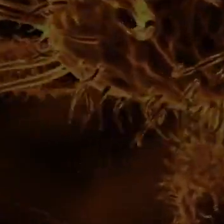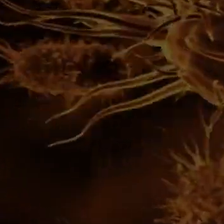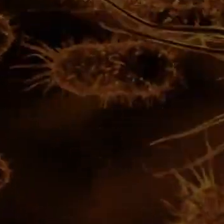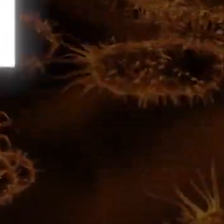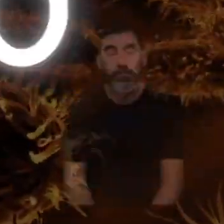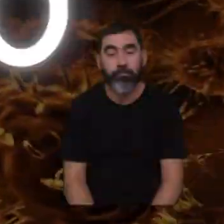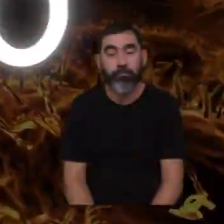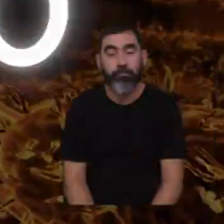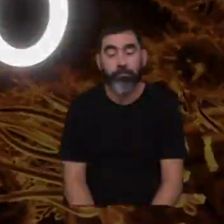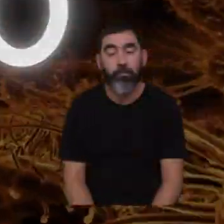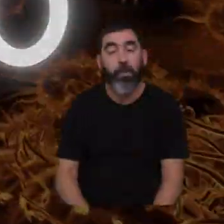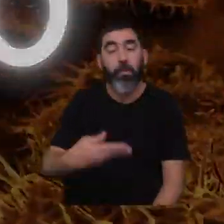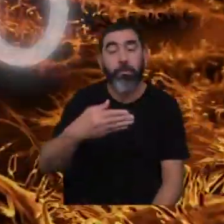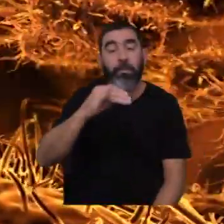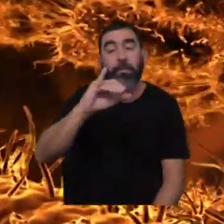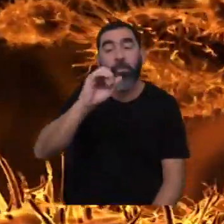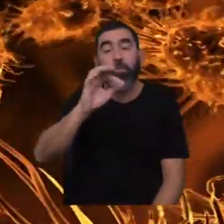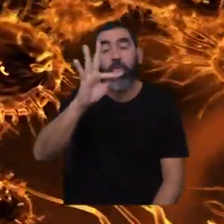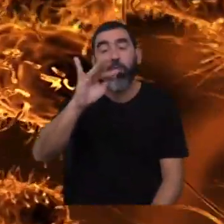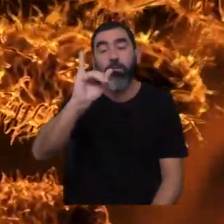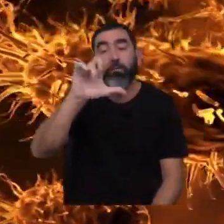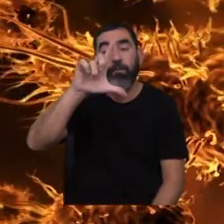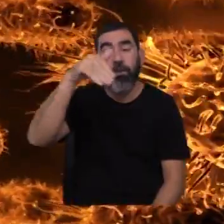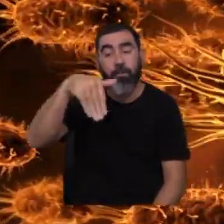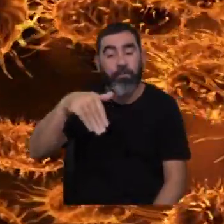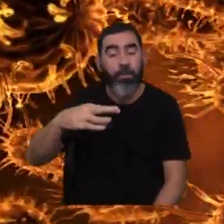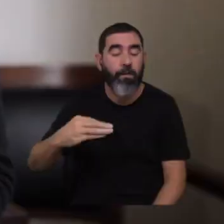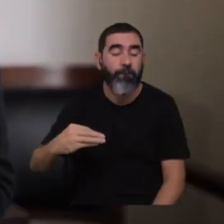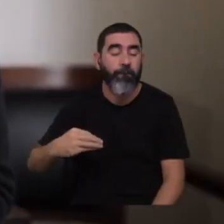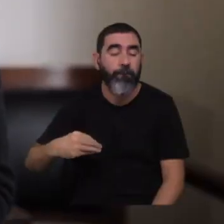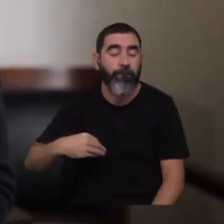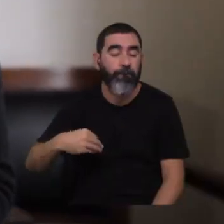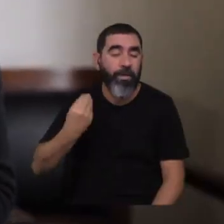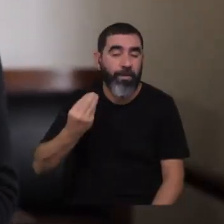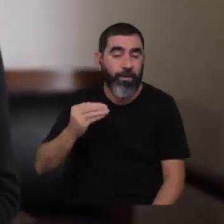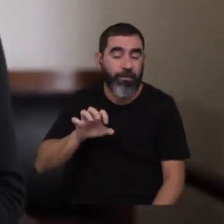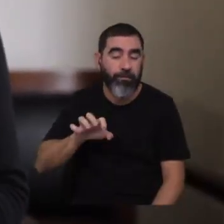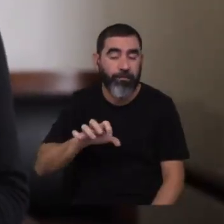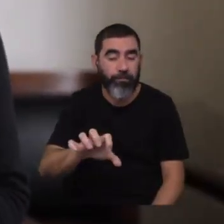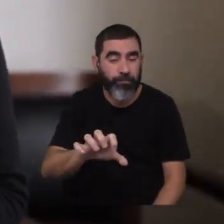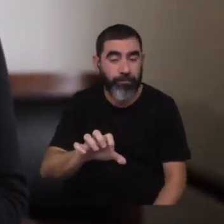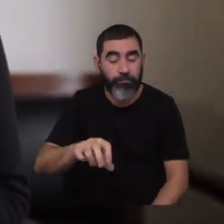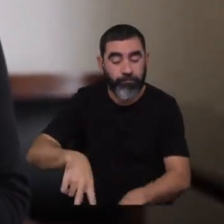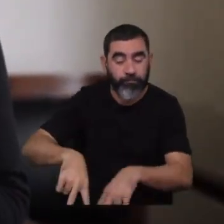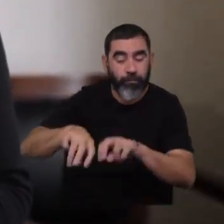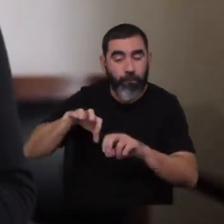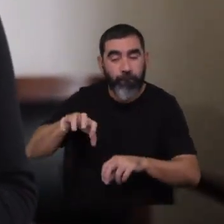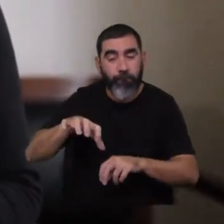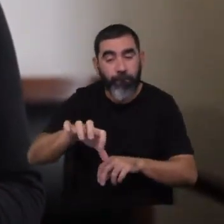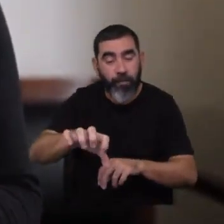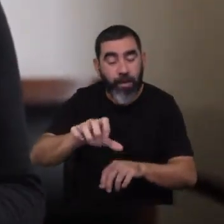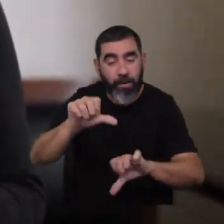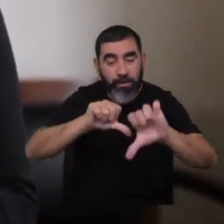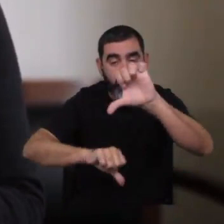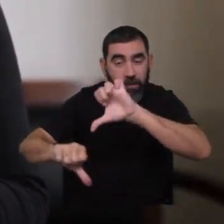Los biofilm microbianos son la forma predominante de vida de los microorganismos. Nosotros estudiamos a las bacterias en el laboratorio